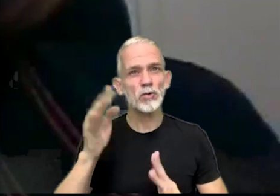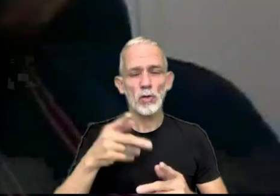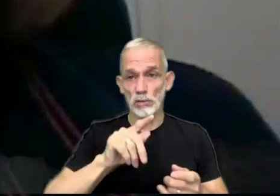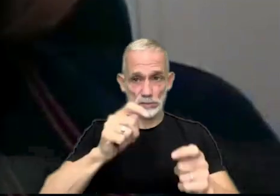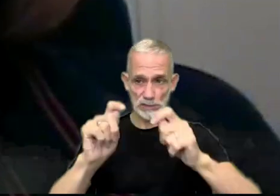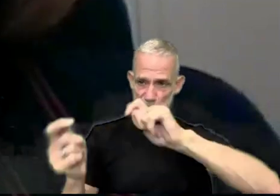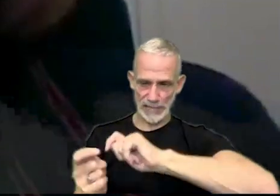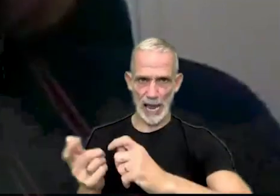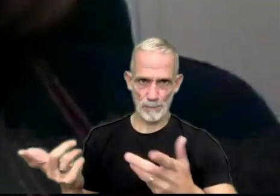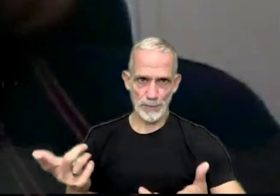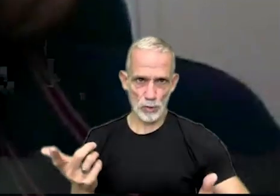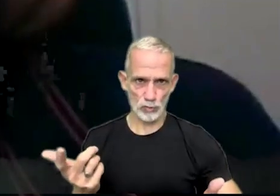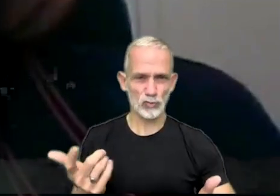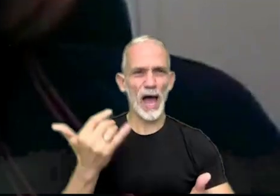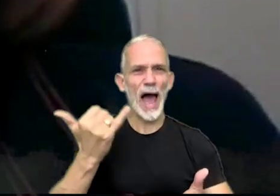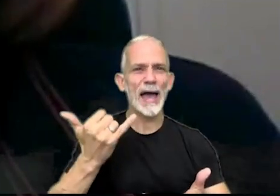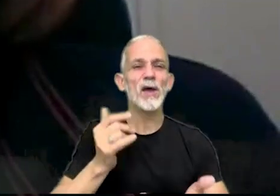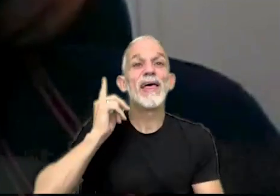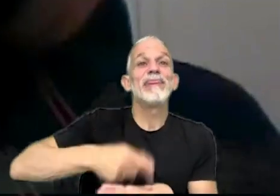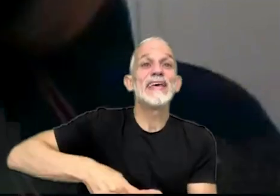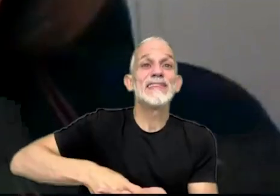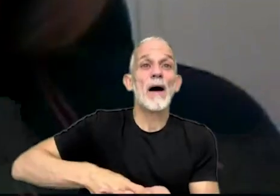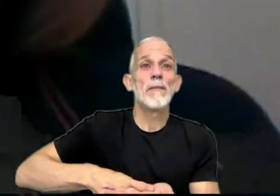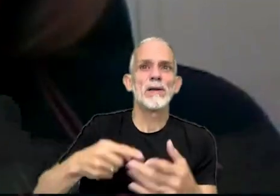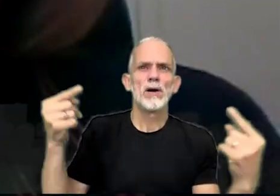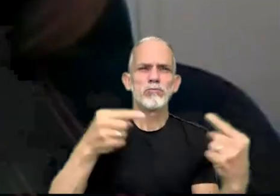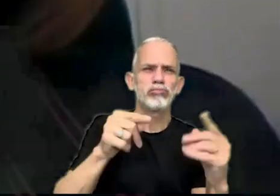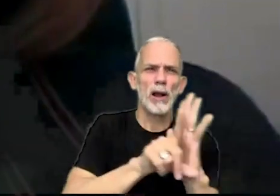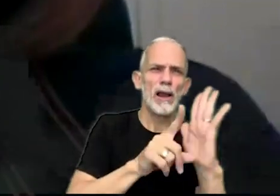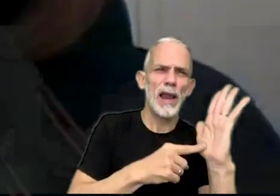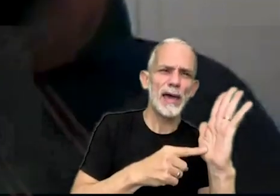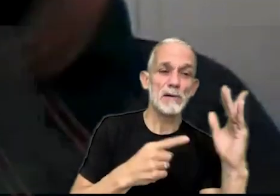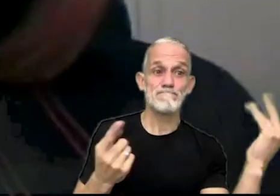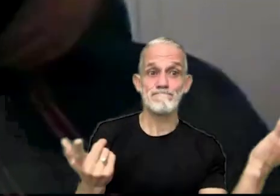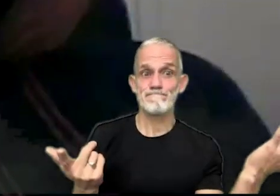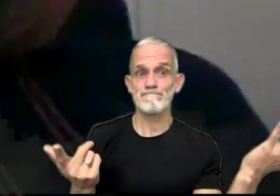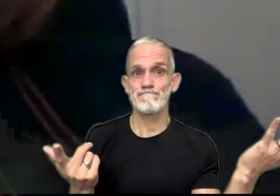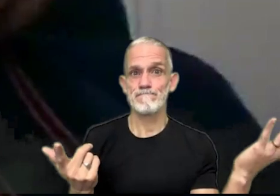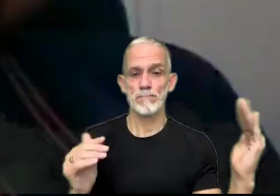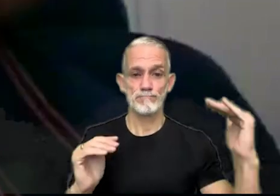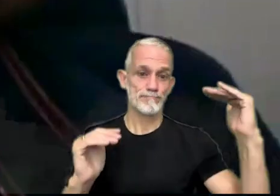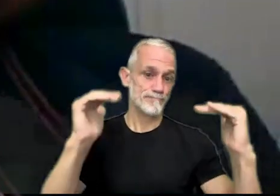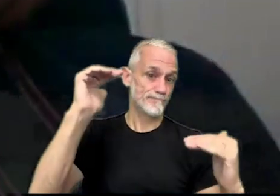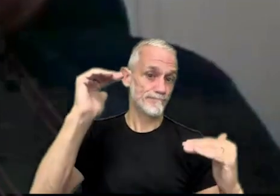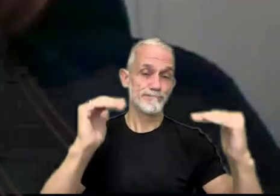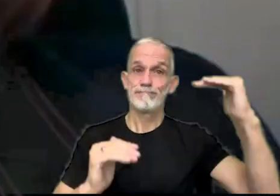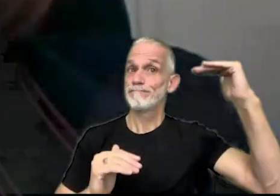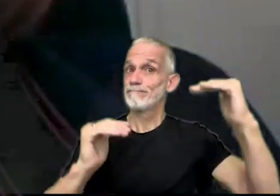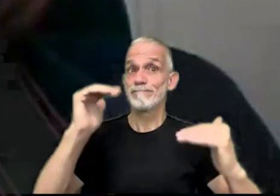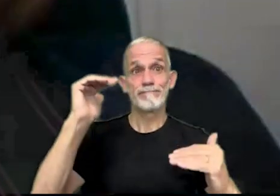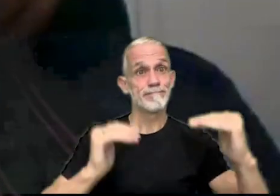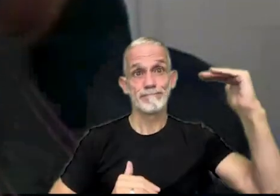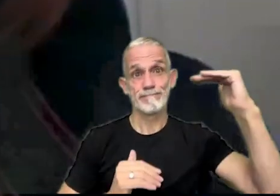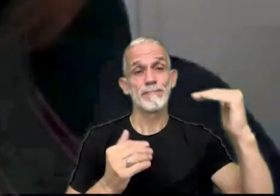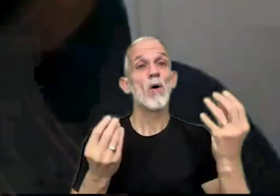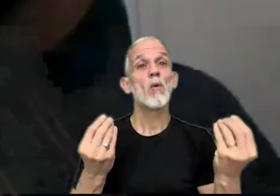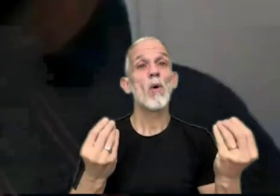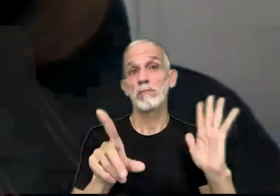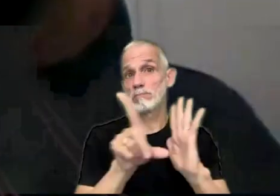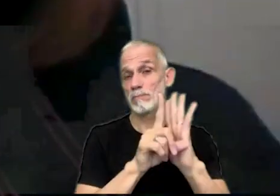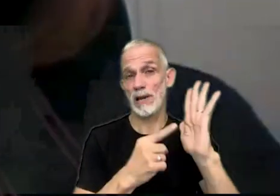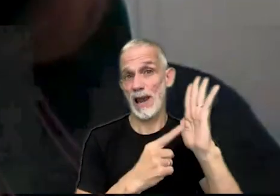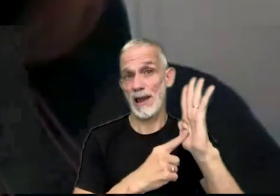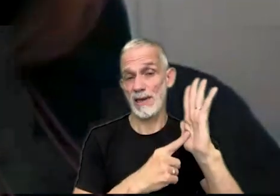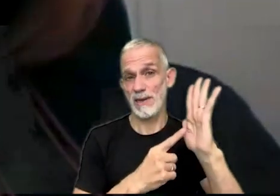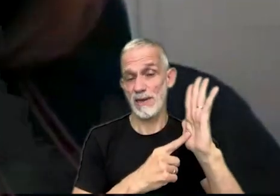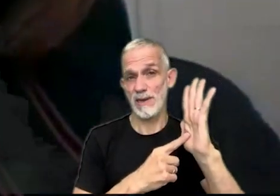estas modificaciones tenés un dictamen que contradice a la ley por, digamos, fuente del derecho, tenés que aplicar